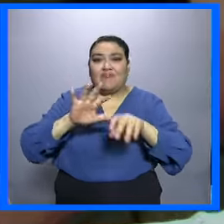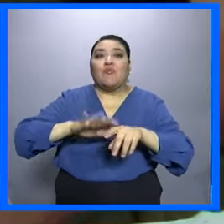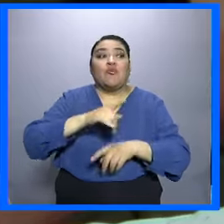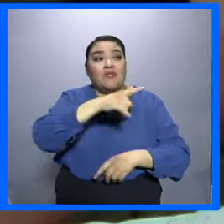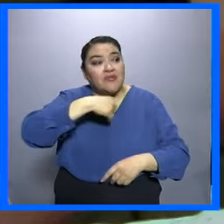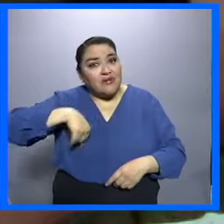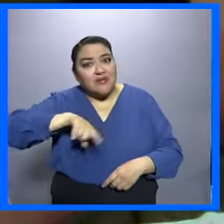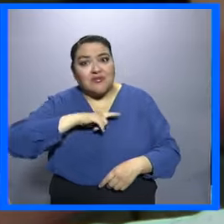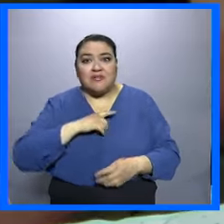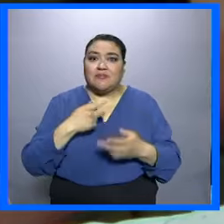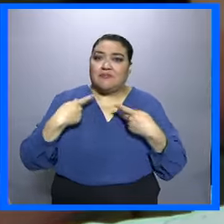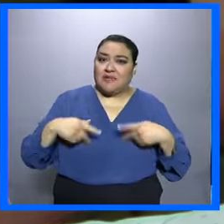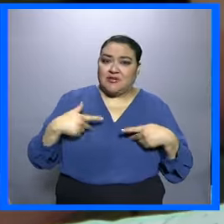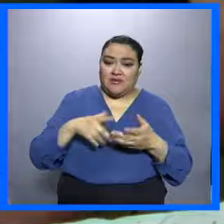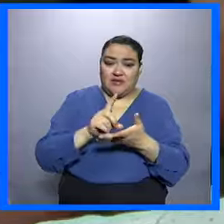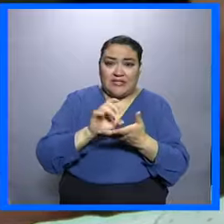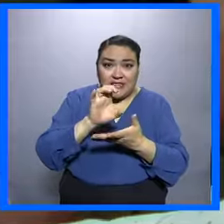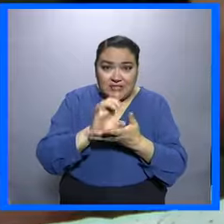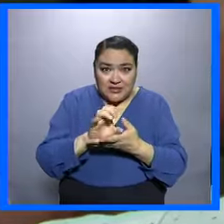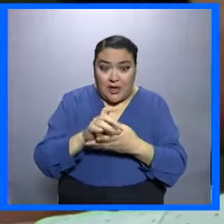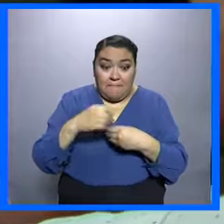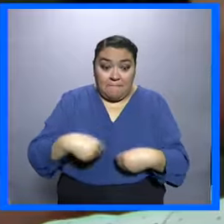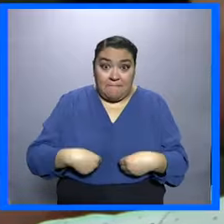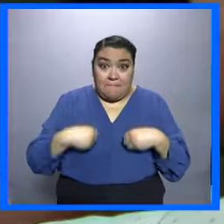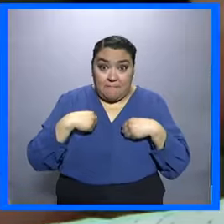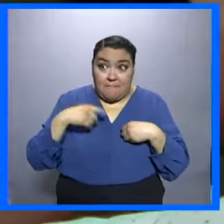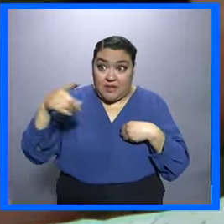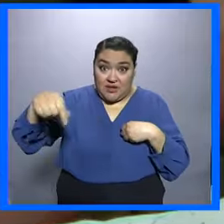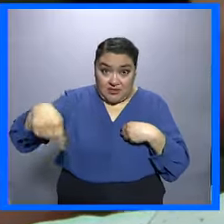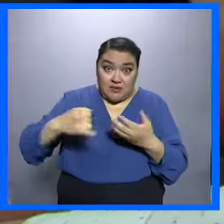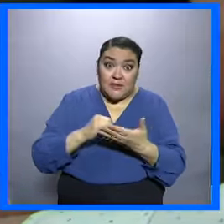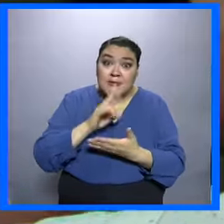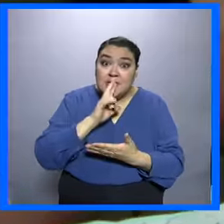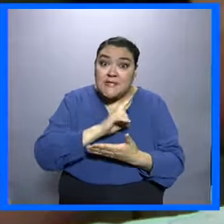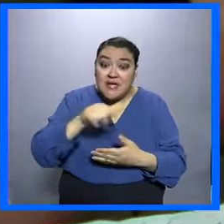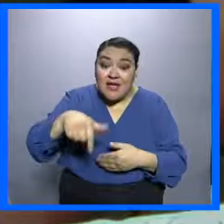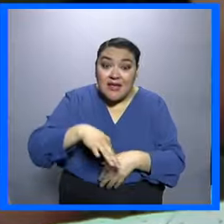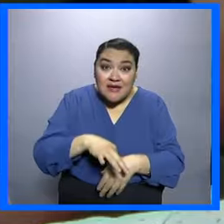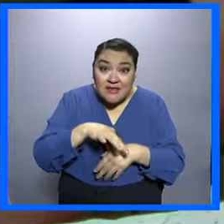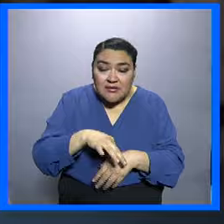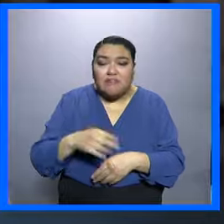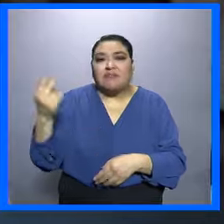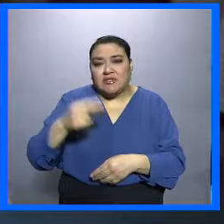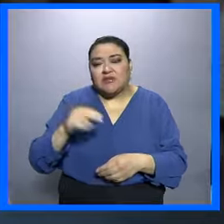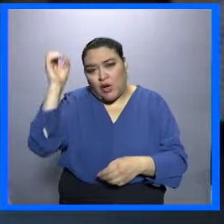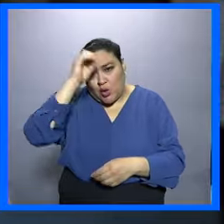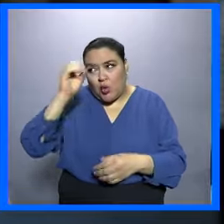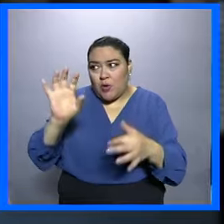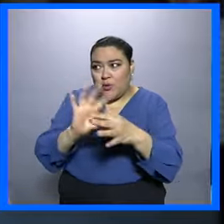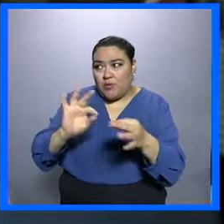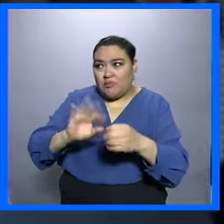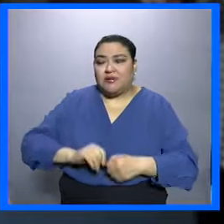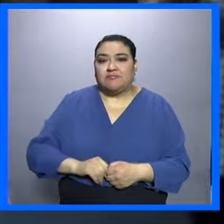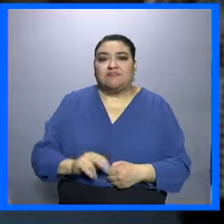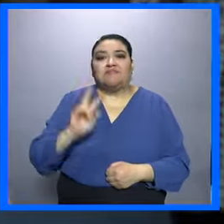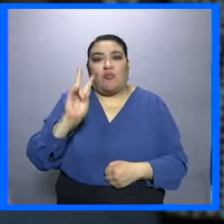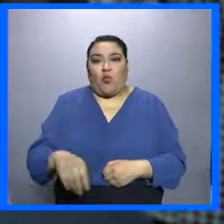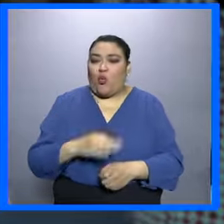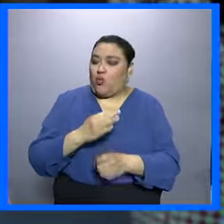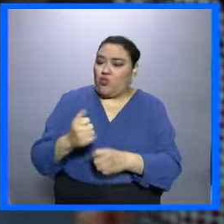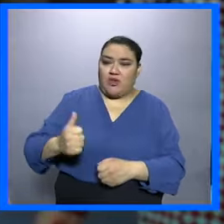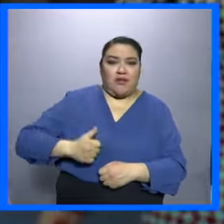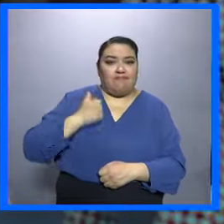voces de las personas que van a vivir lo que se apruebe aquí son las que tienen que escucharse. Sin duda alguna que es una gran